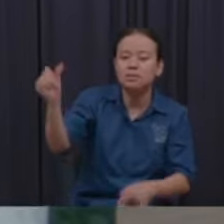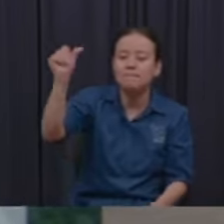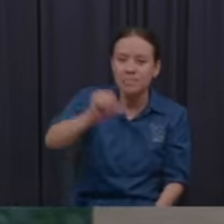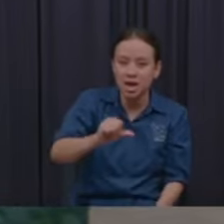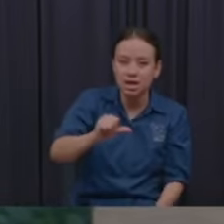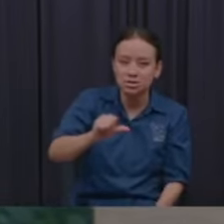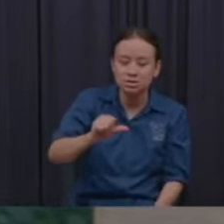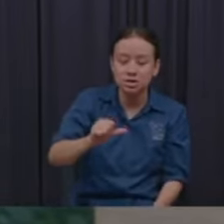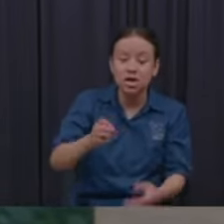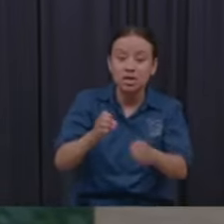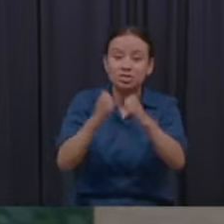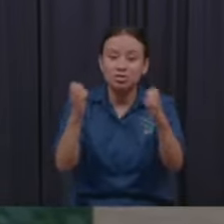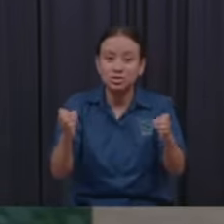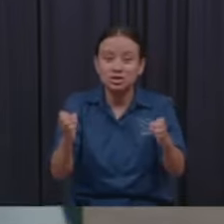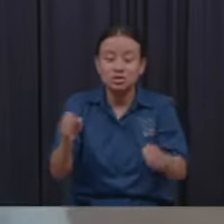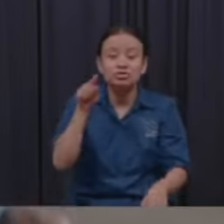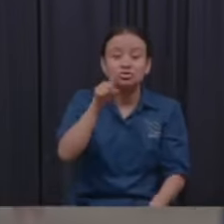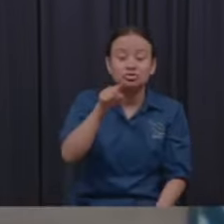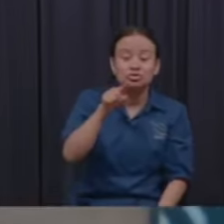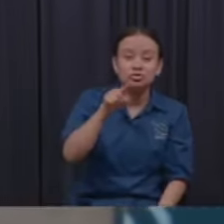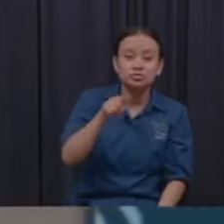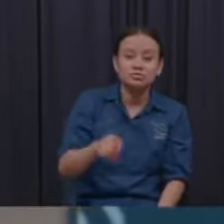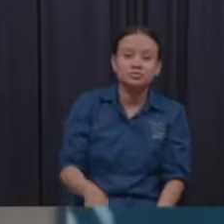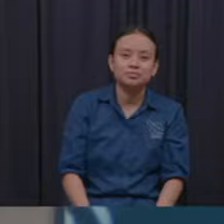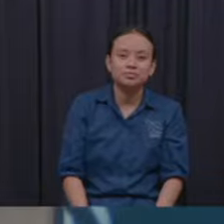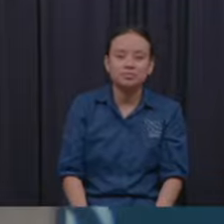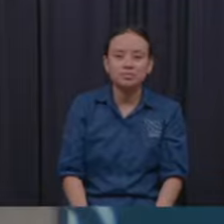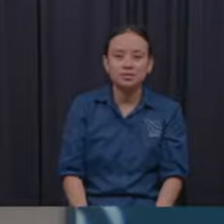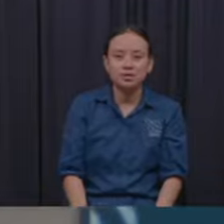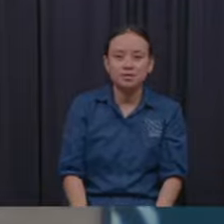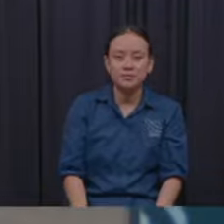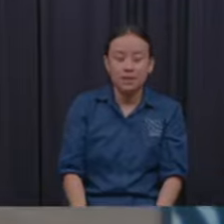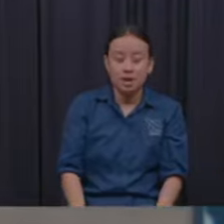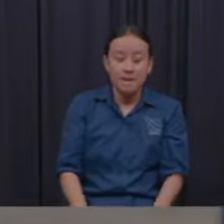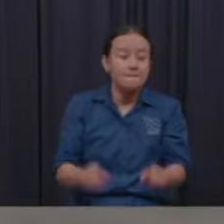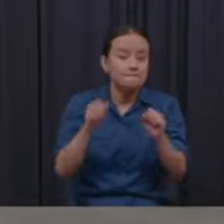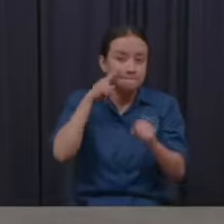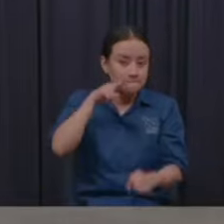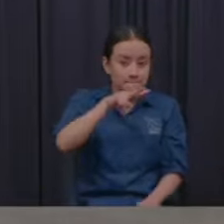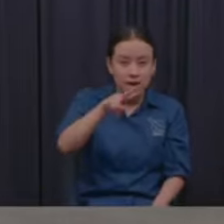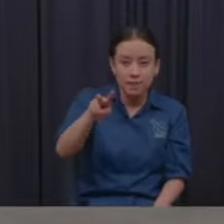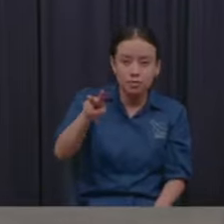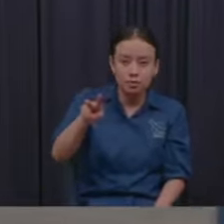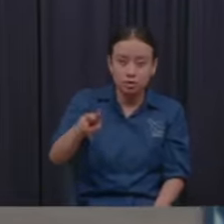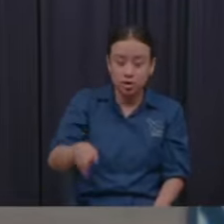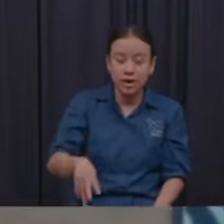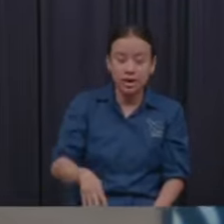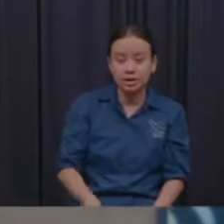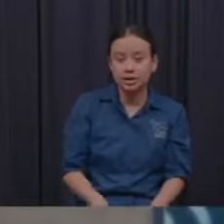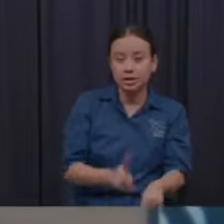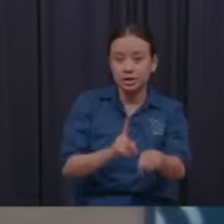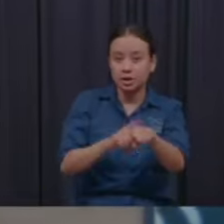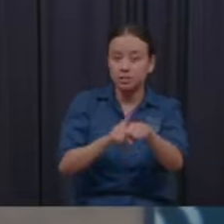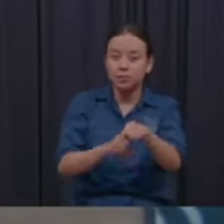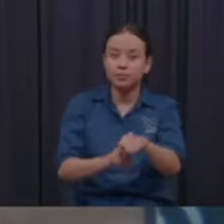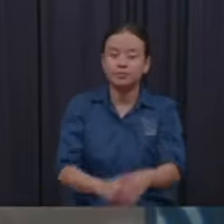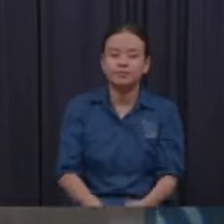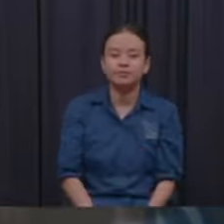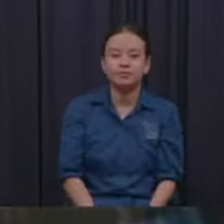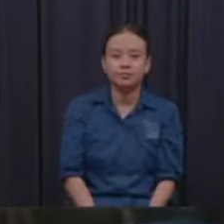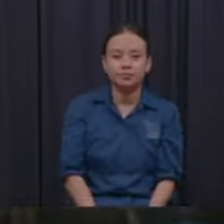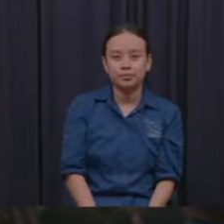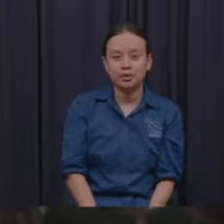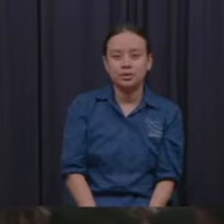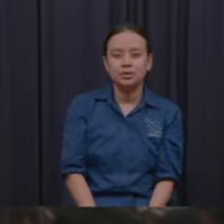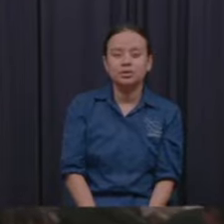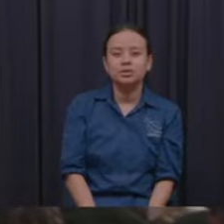Lo que yo le estoy diciendo, hermanos amados, son cosas que a lo largo de los años hemos visto, y se lo hago así como para que usted lo dijera y sonría un